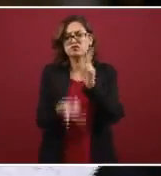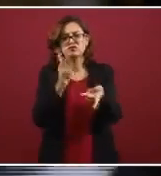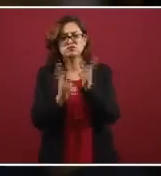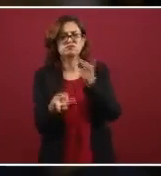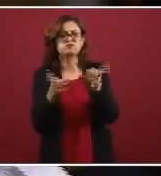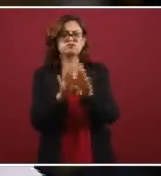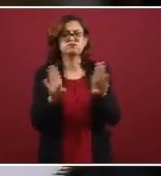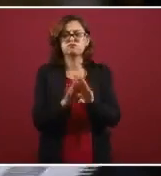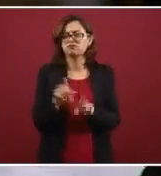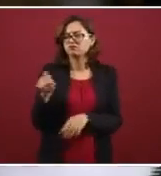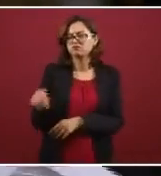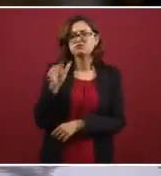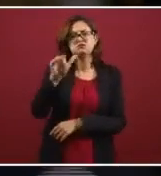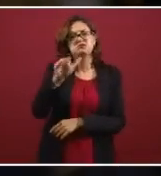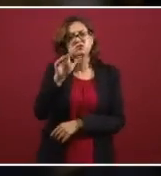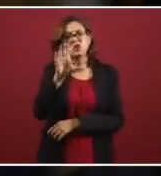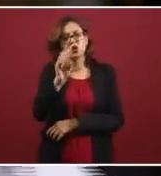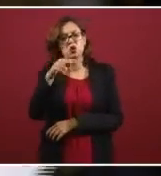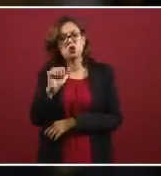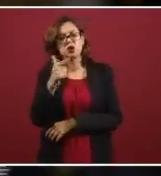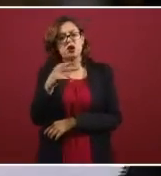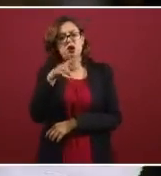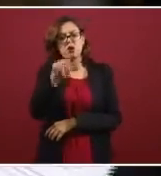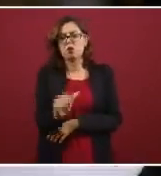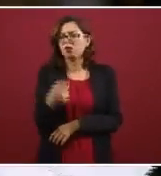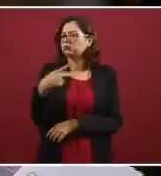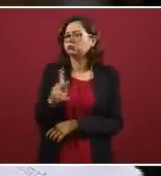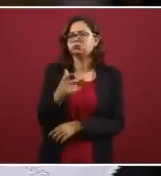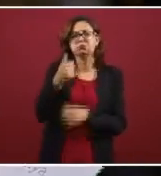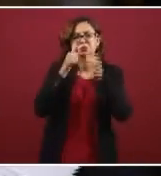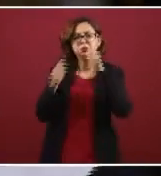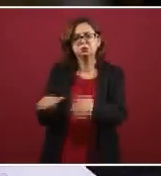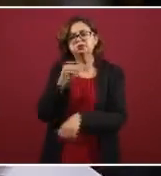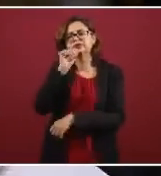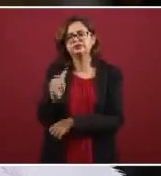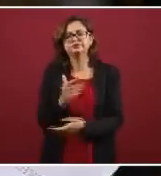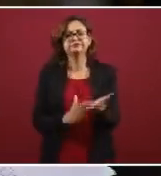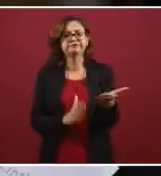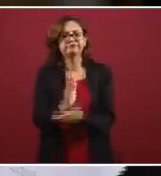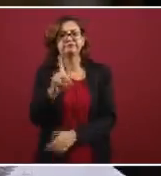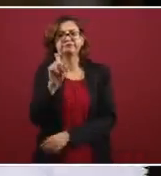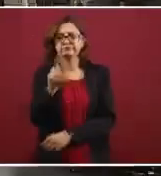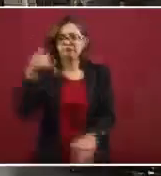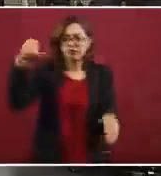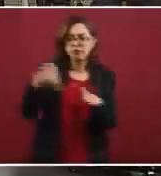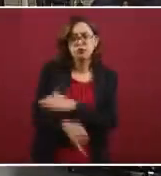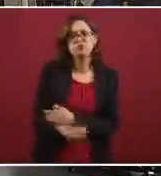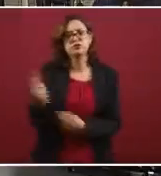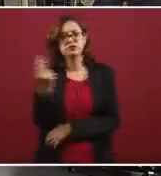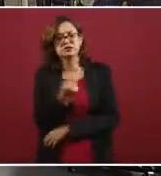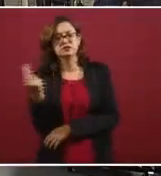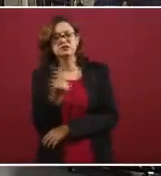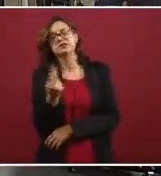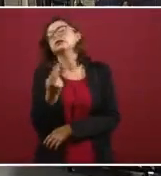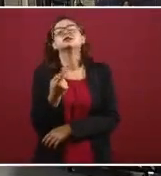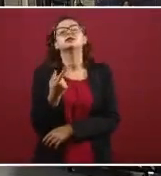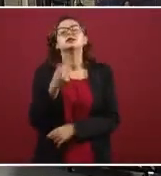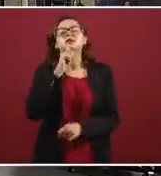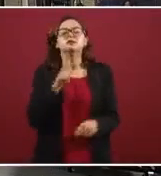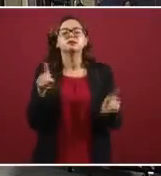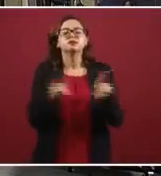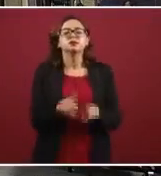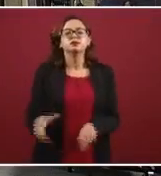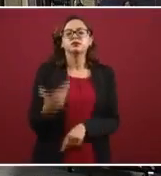medios en Conagua, pero no han sido escuchados para desatorar esta situación de acceso al agua profunda. Están solicitando que llegue